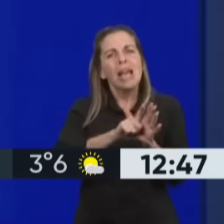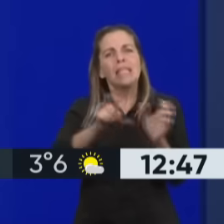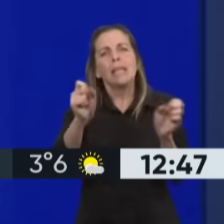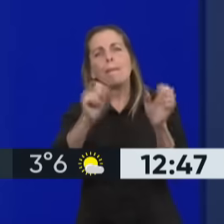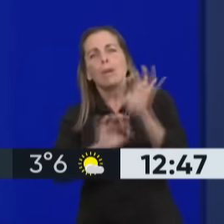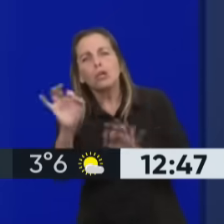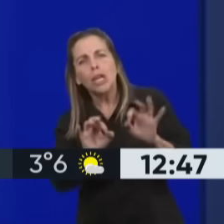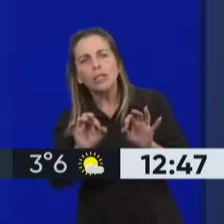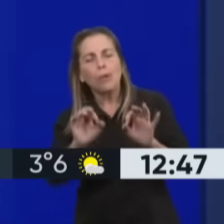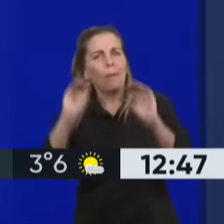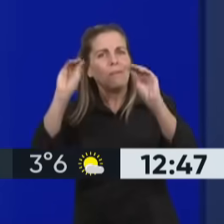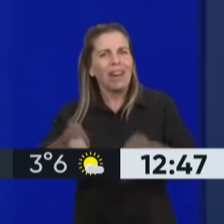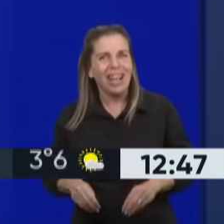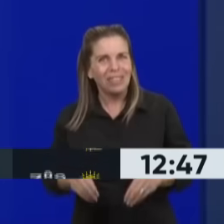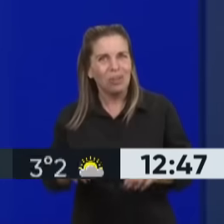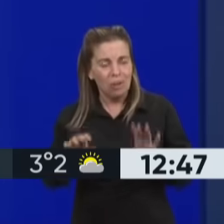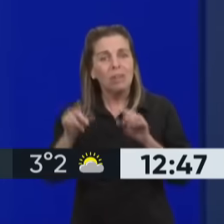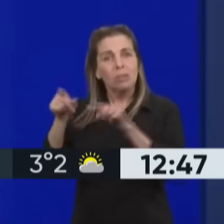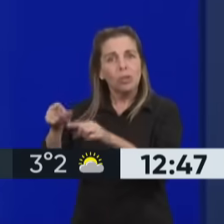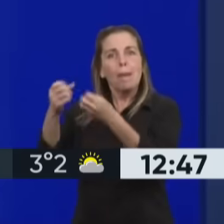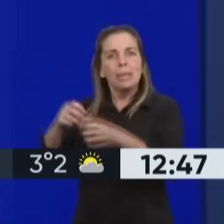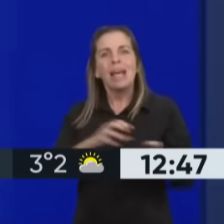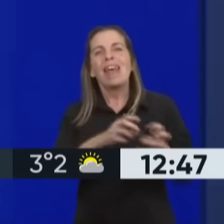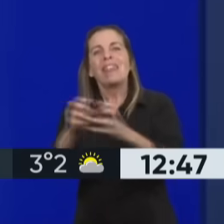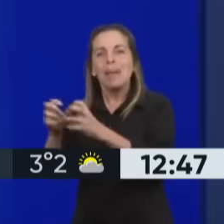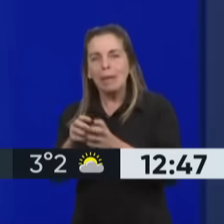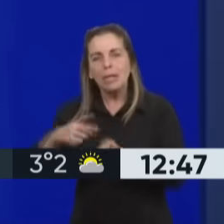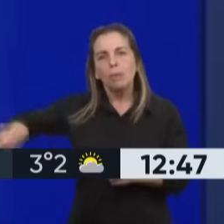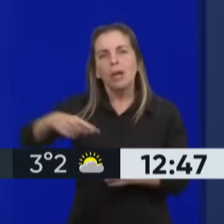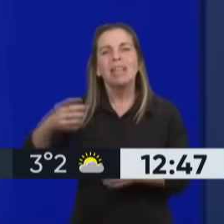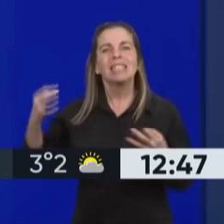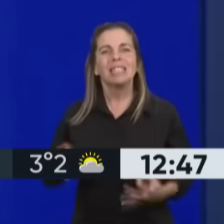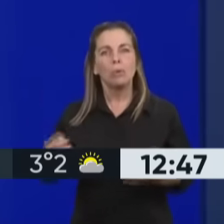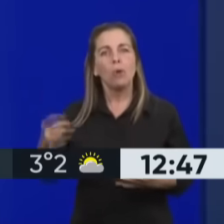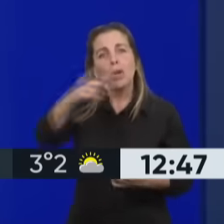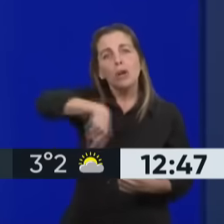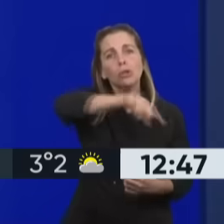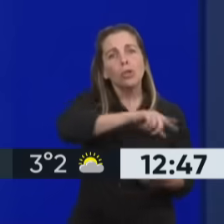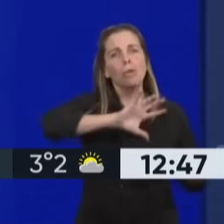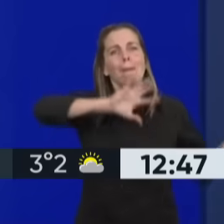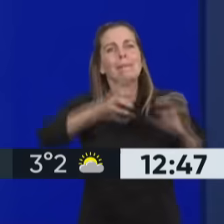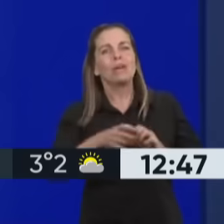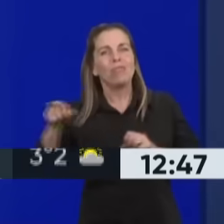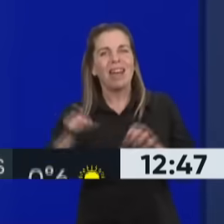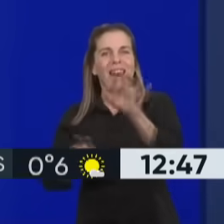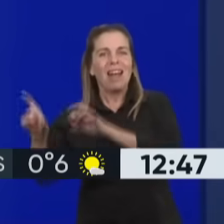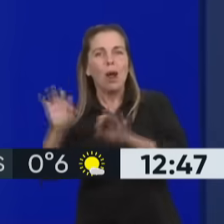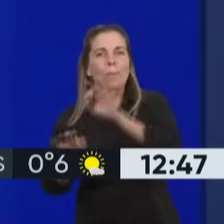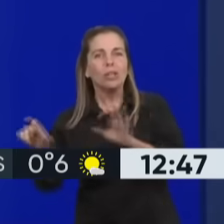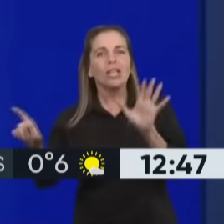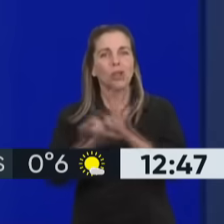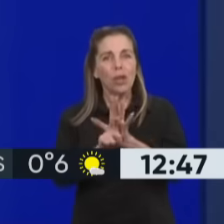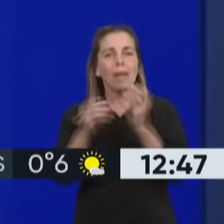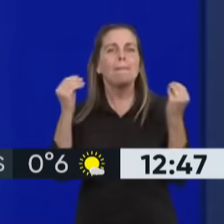lo habilitaron porque estaban convencidos que íbamos a terminar de incendiar las ideas para que ellos pudieran perpetuarse en el